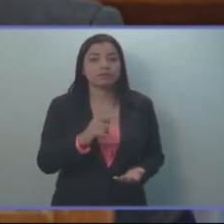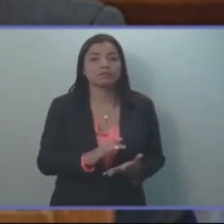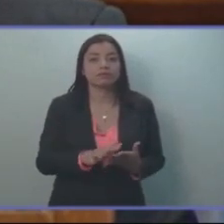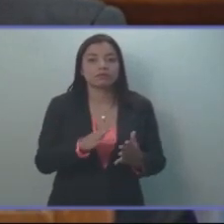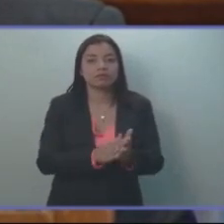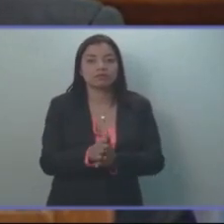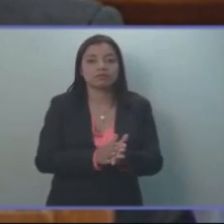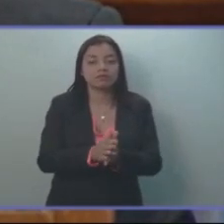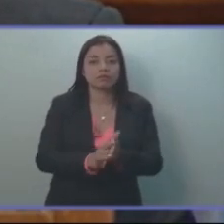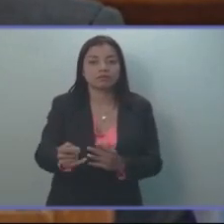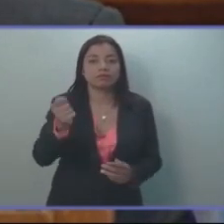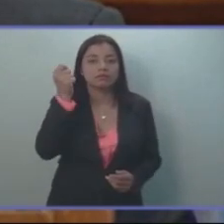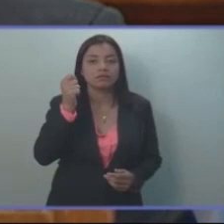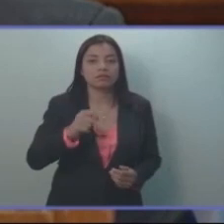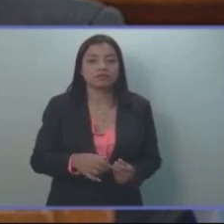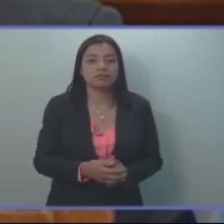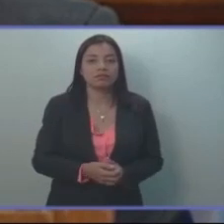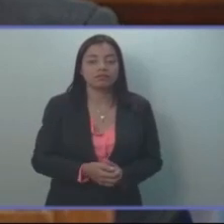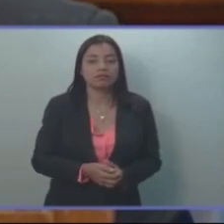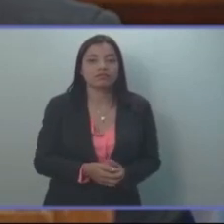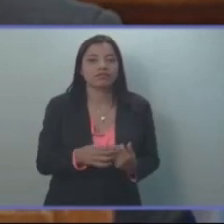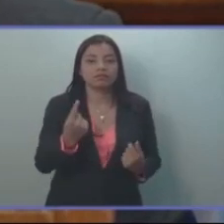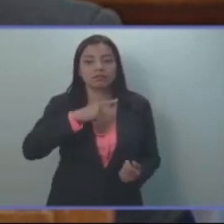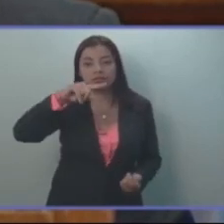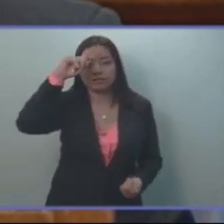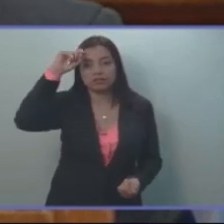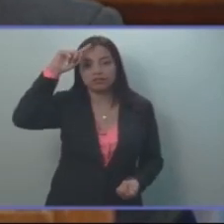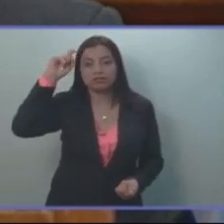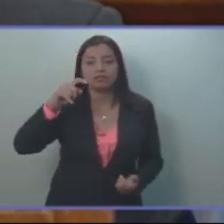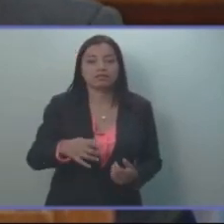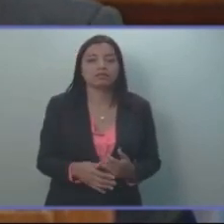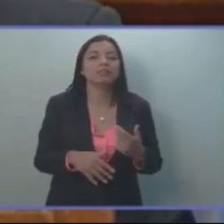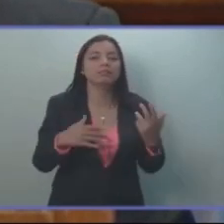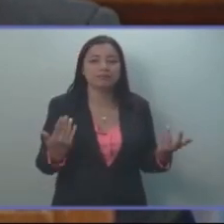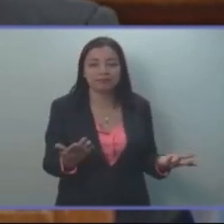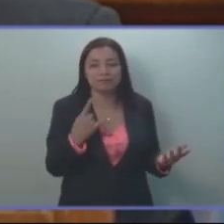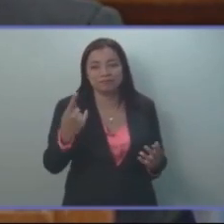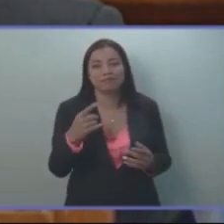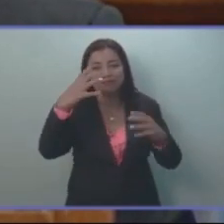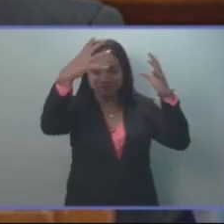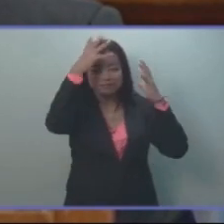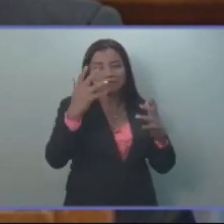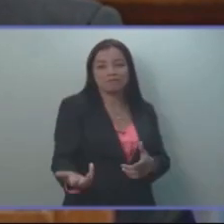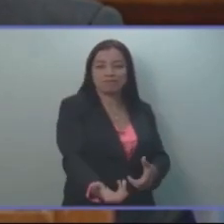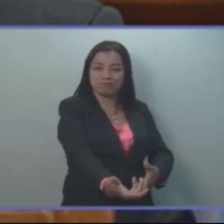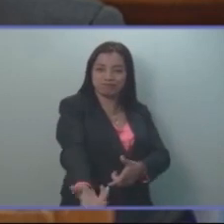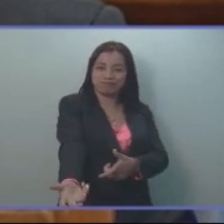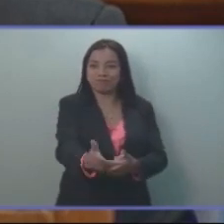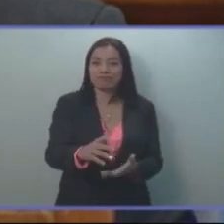hoy los empleados, los que trabajan como bomberos, los que trabajan como administrativos, se lleven